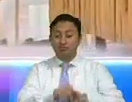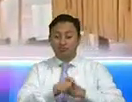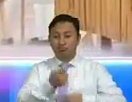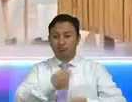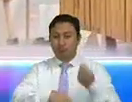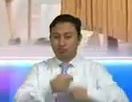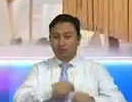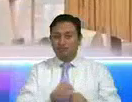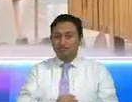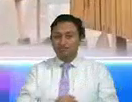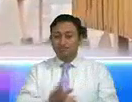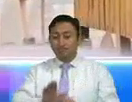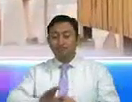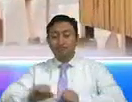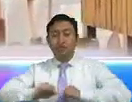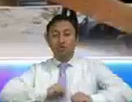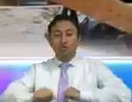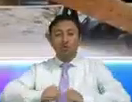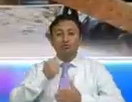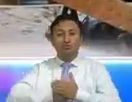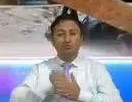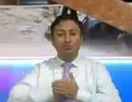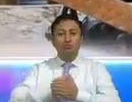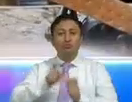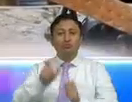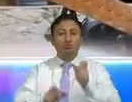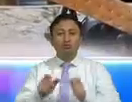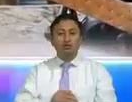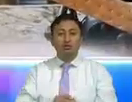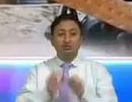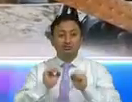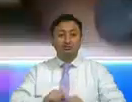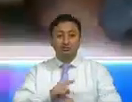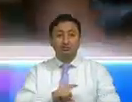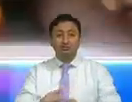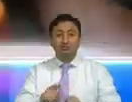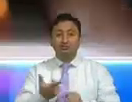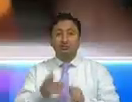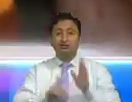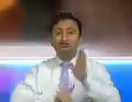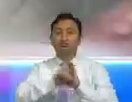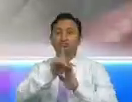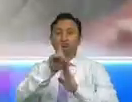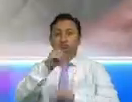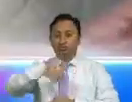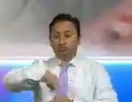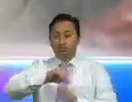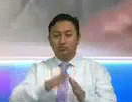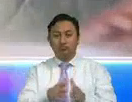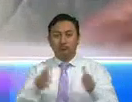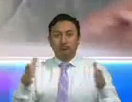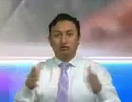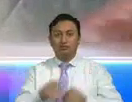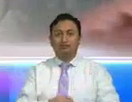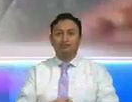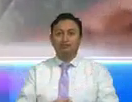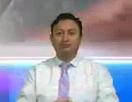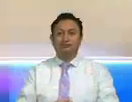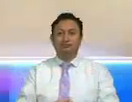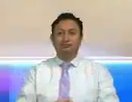el esfuerzo y perseverancia de sus habitantes ha logrado un importante desarrollo de esta comunidad